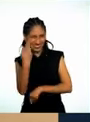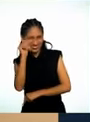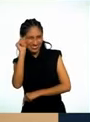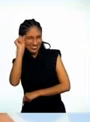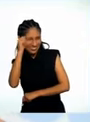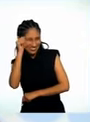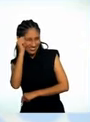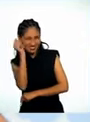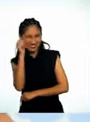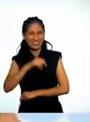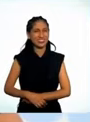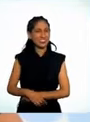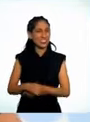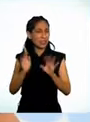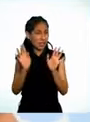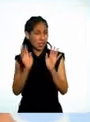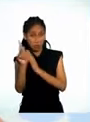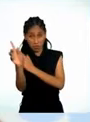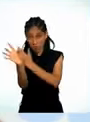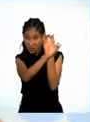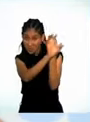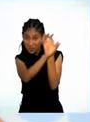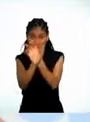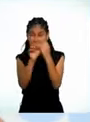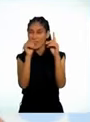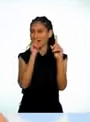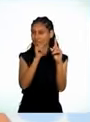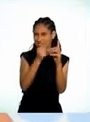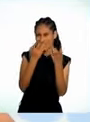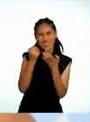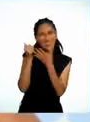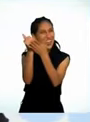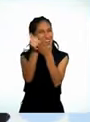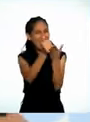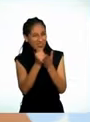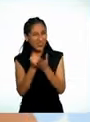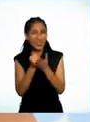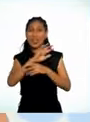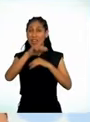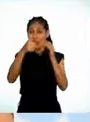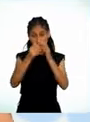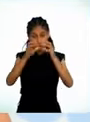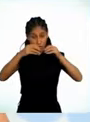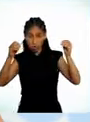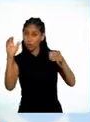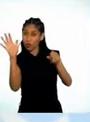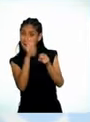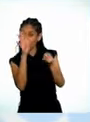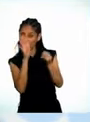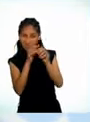tenemos una videollamada de un estudiante que nos quiere ayudar a completar el gráfico